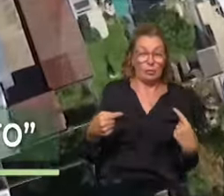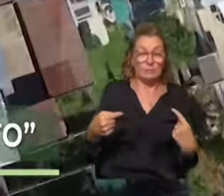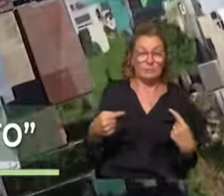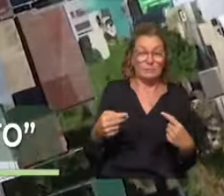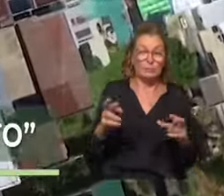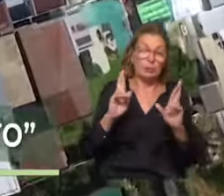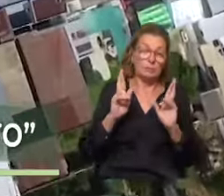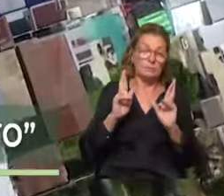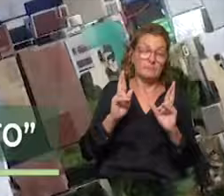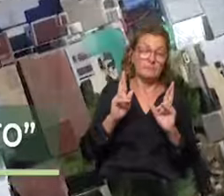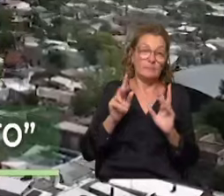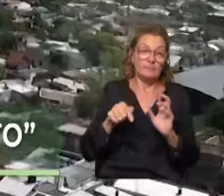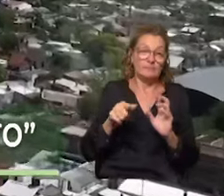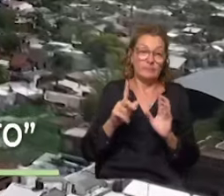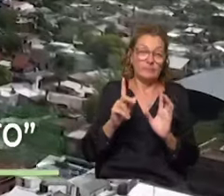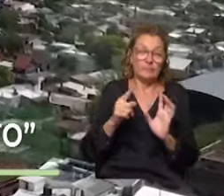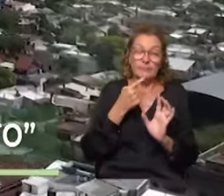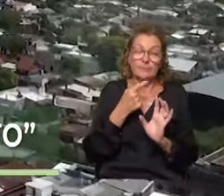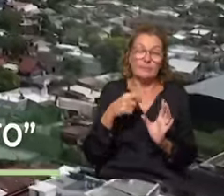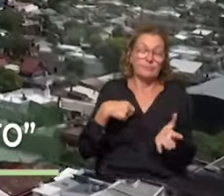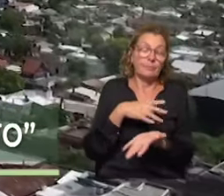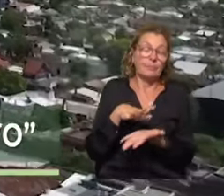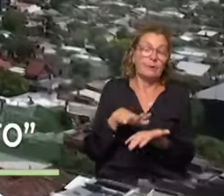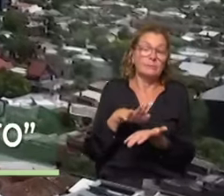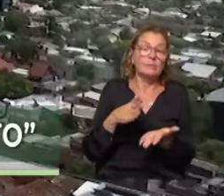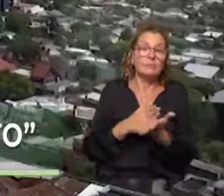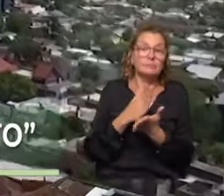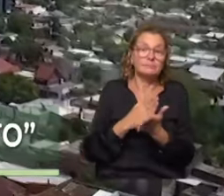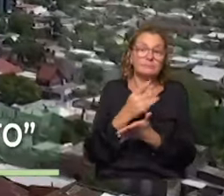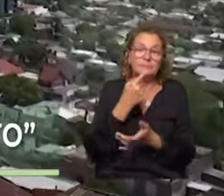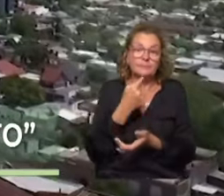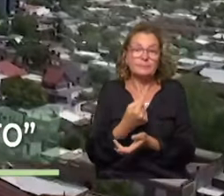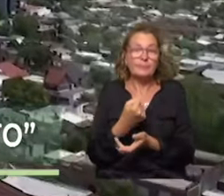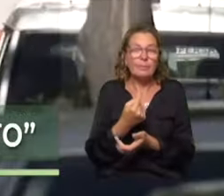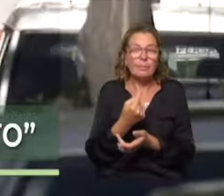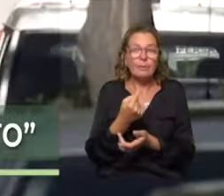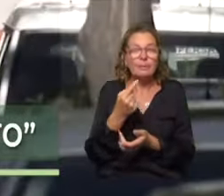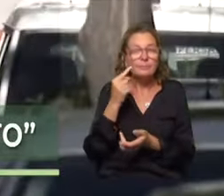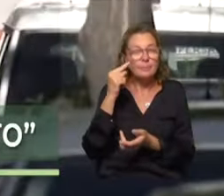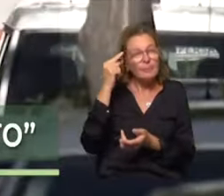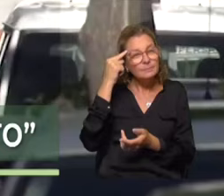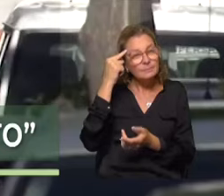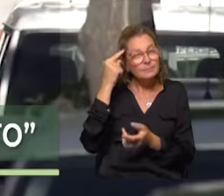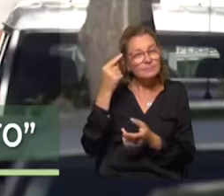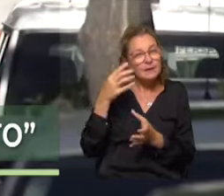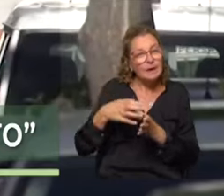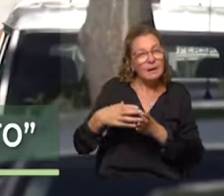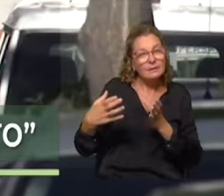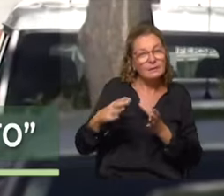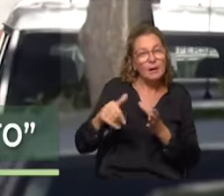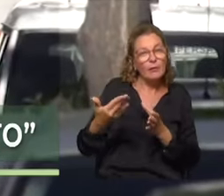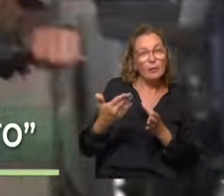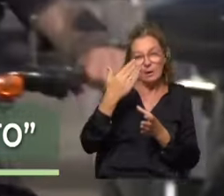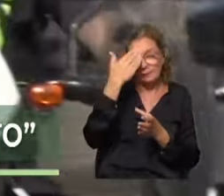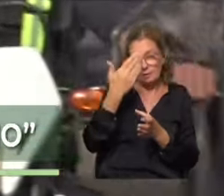Ojalá que no pasar este tipo de situaciones, porque siempre digo, ¿no?, que hay que apuntar sobre todo a crecer fuera del Frente